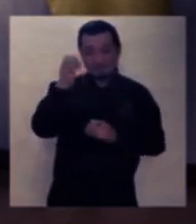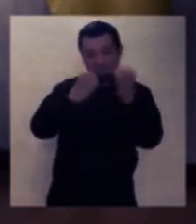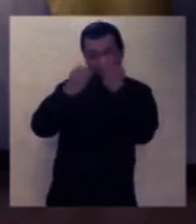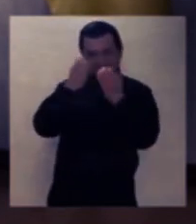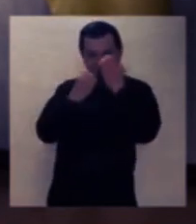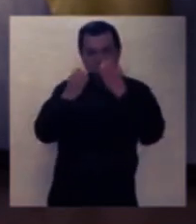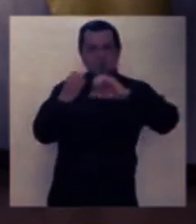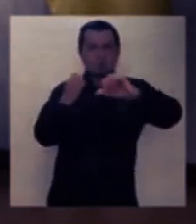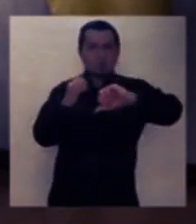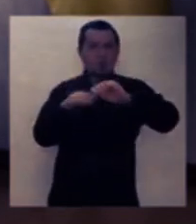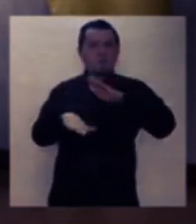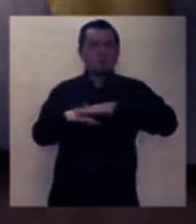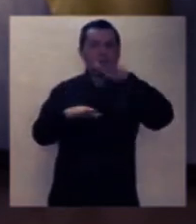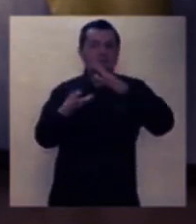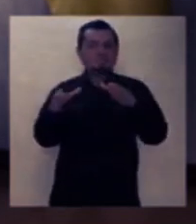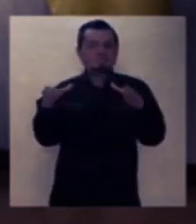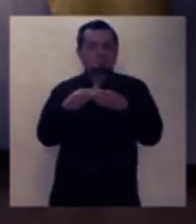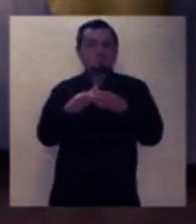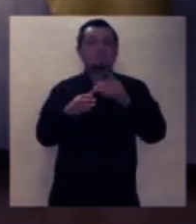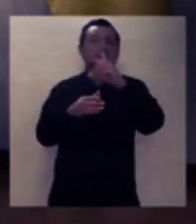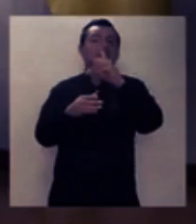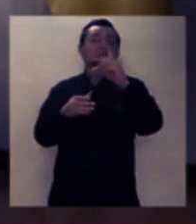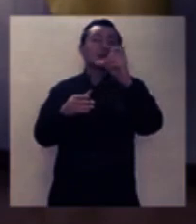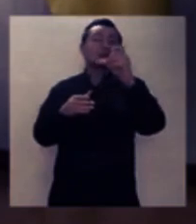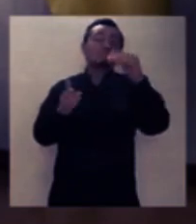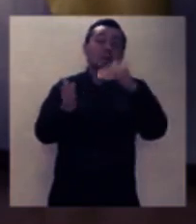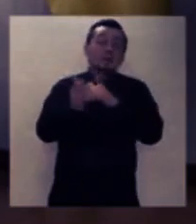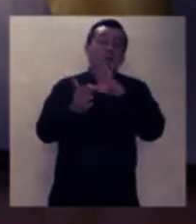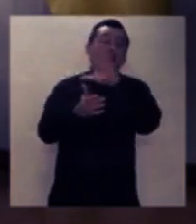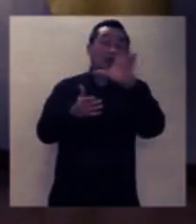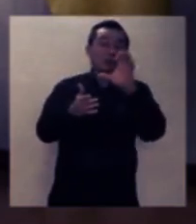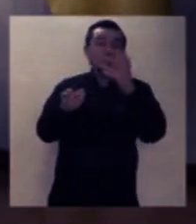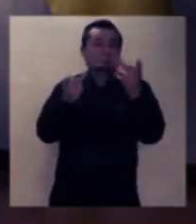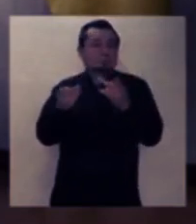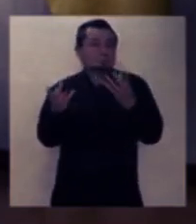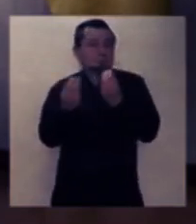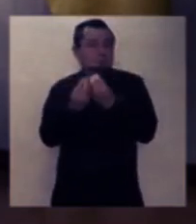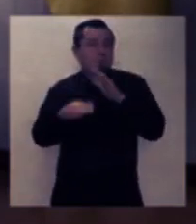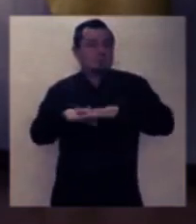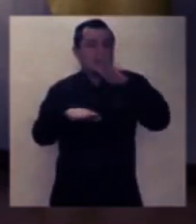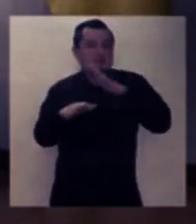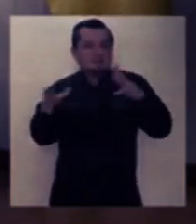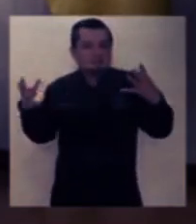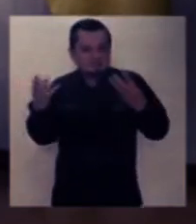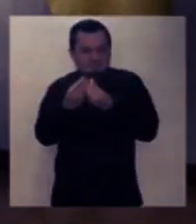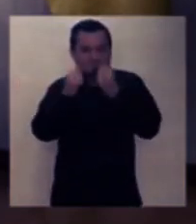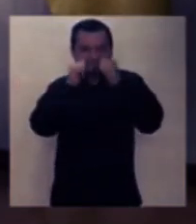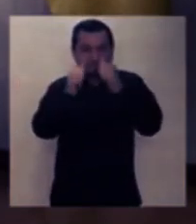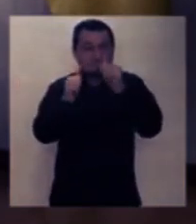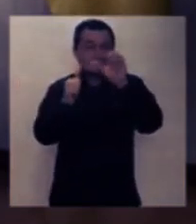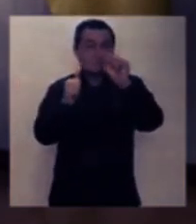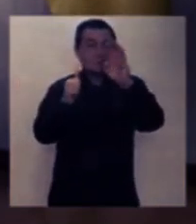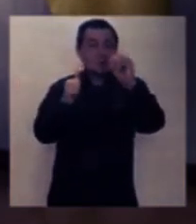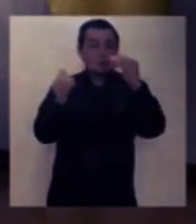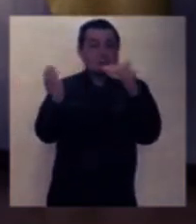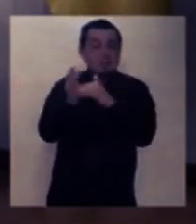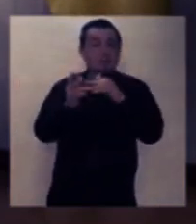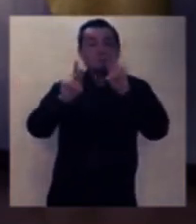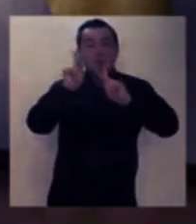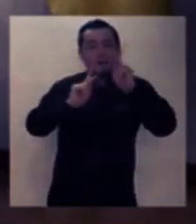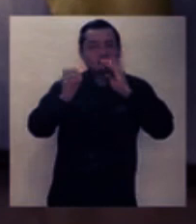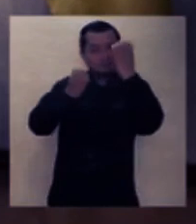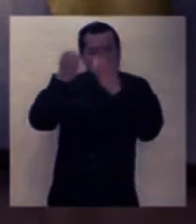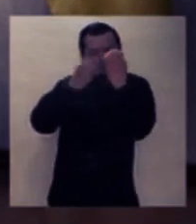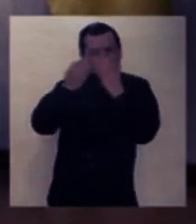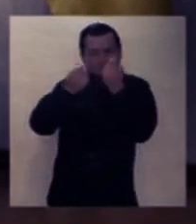de 30 pruebas al día, hoy tenemos una capacidad de más de 1.500 pruebas diarias. Así, hemos aplicado más de